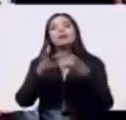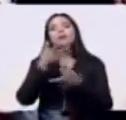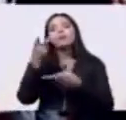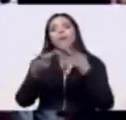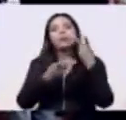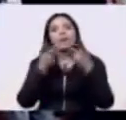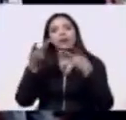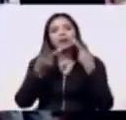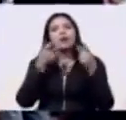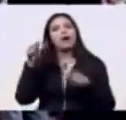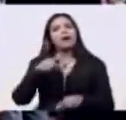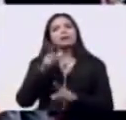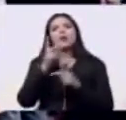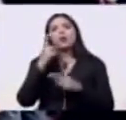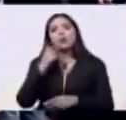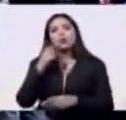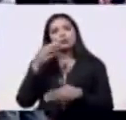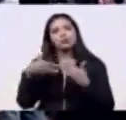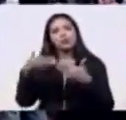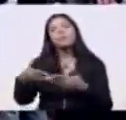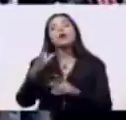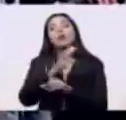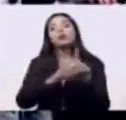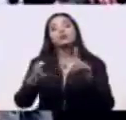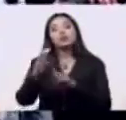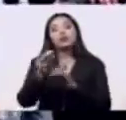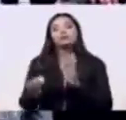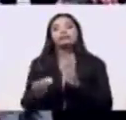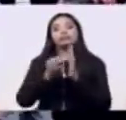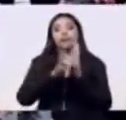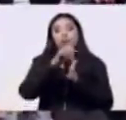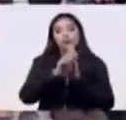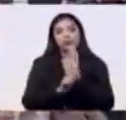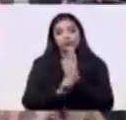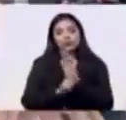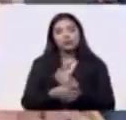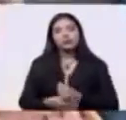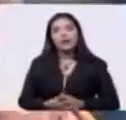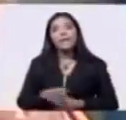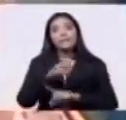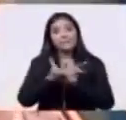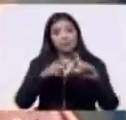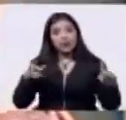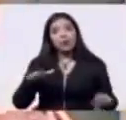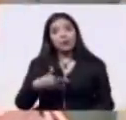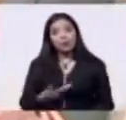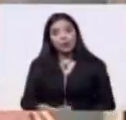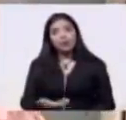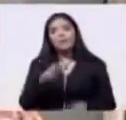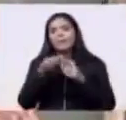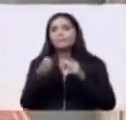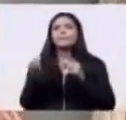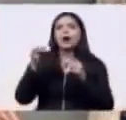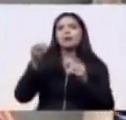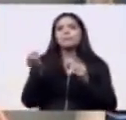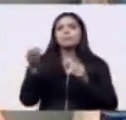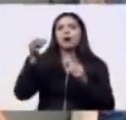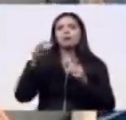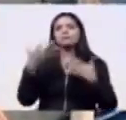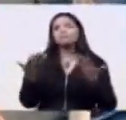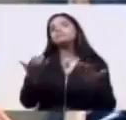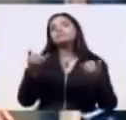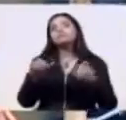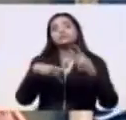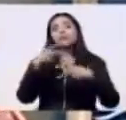estas tradiciones culturales están establecidas en nuestra Constitución, pero podemos agregarle a este